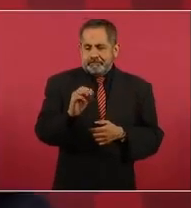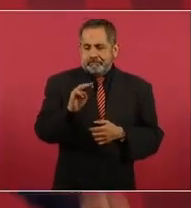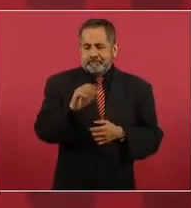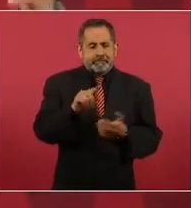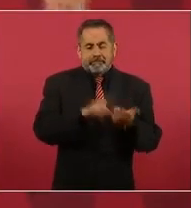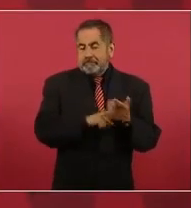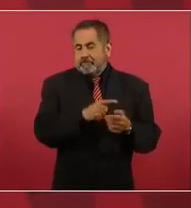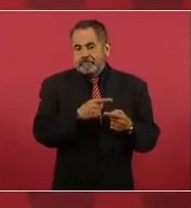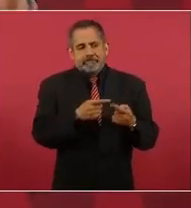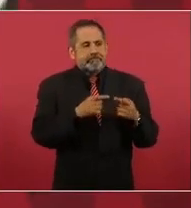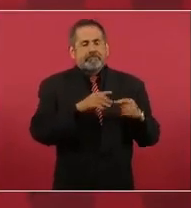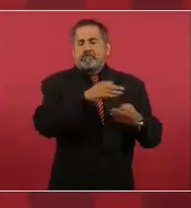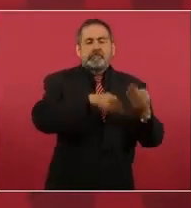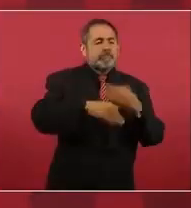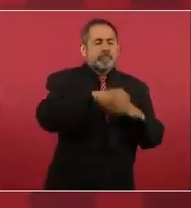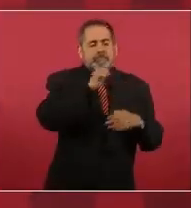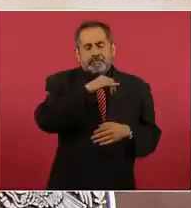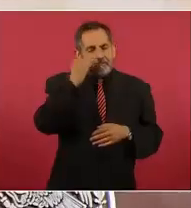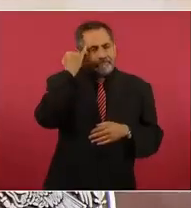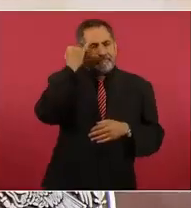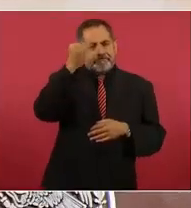es toda una corriente